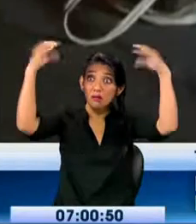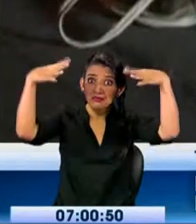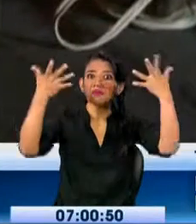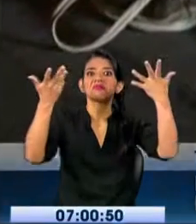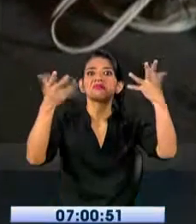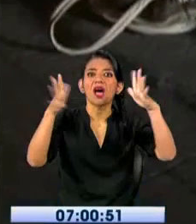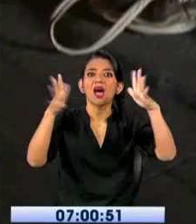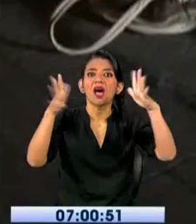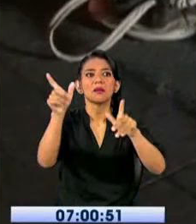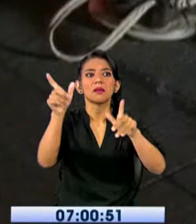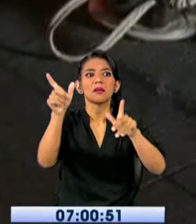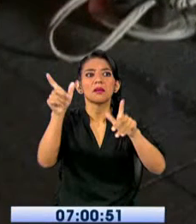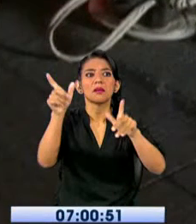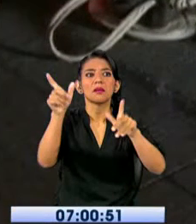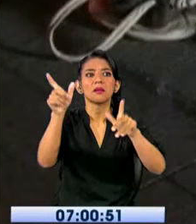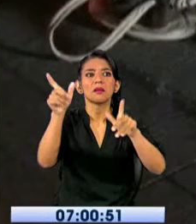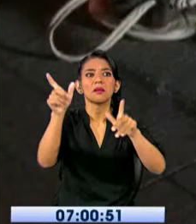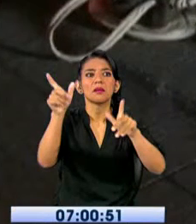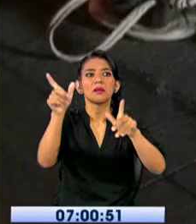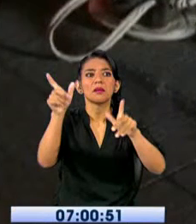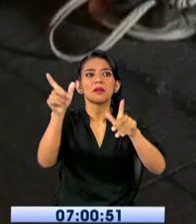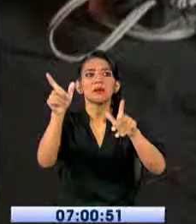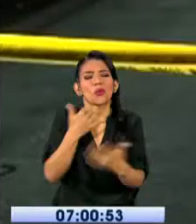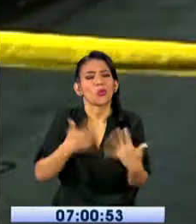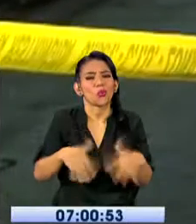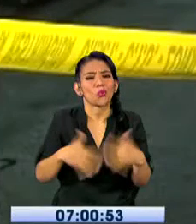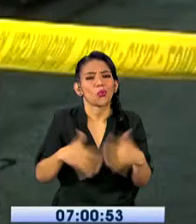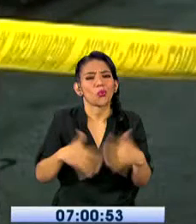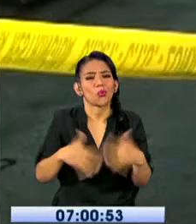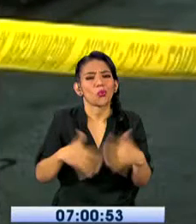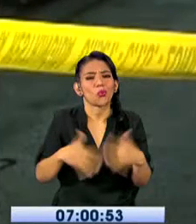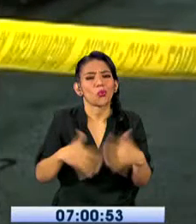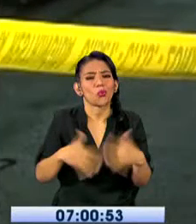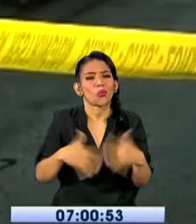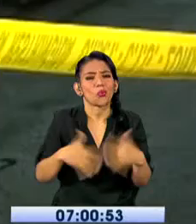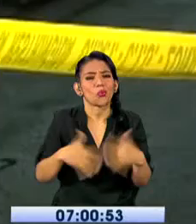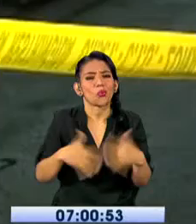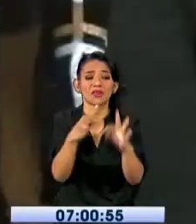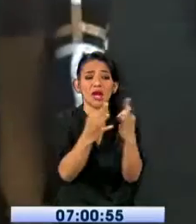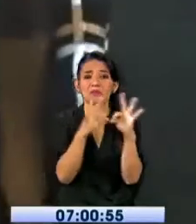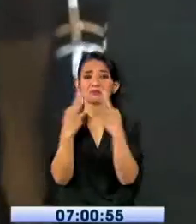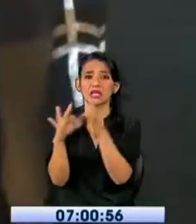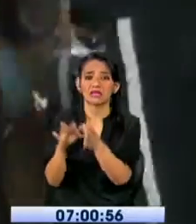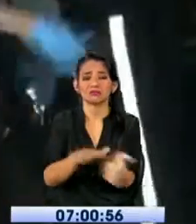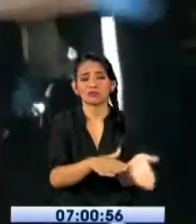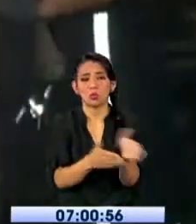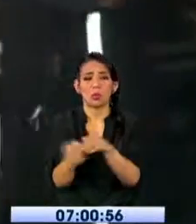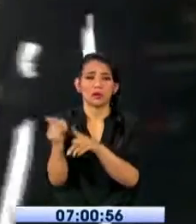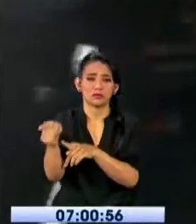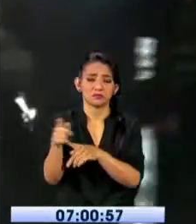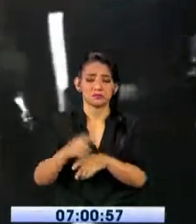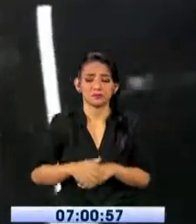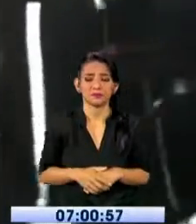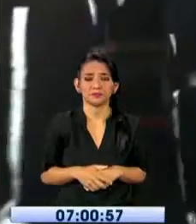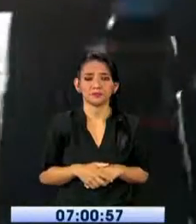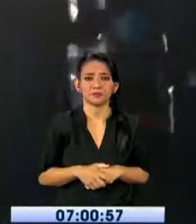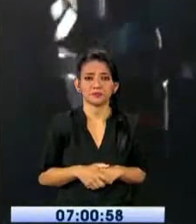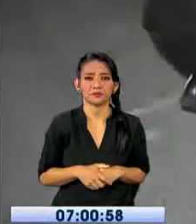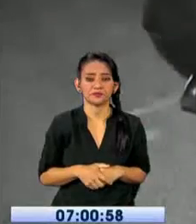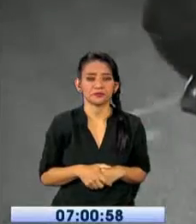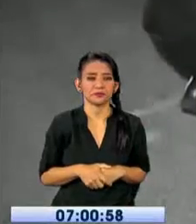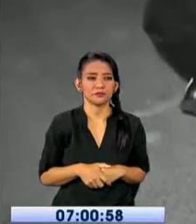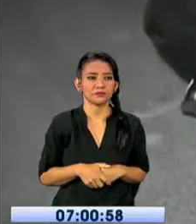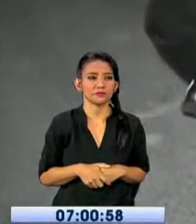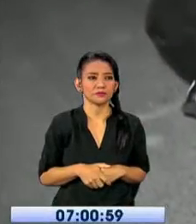e imprudencia de los peatones se habrían conjugado en esta tragedia que deja a 3 familias sumidas en el dolor. Desde Santo Domingo de los